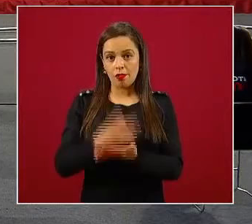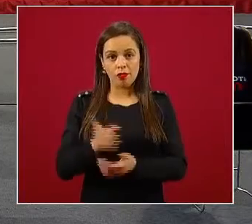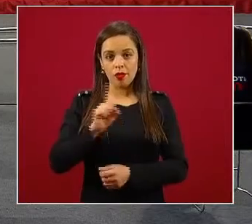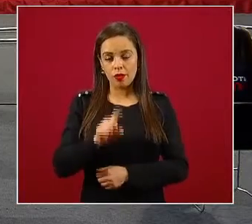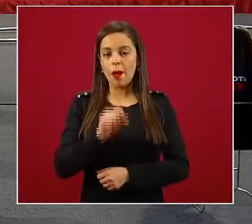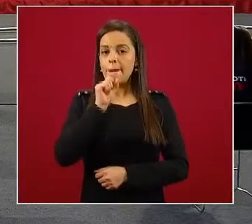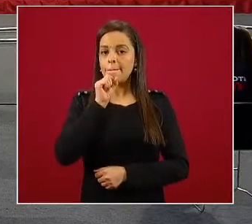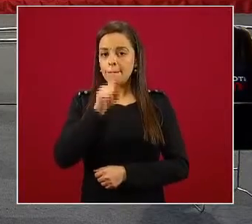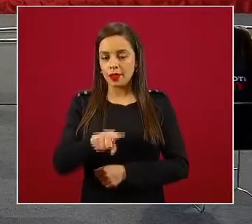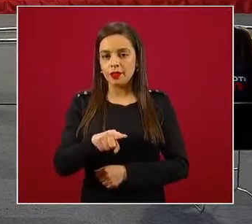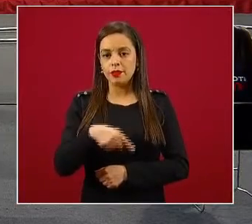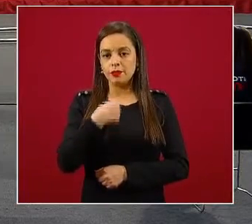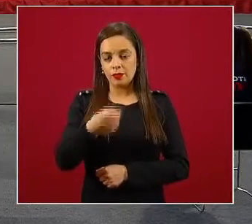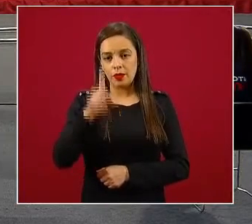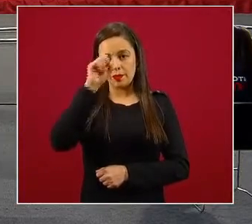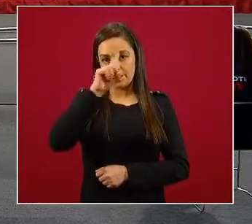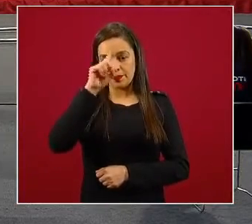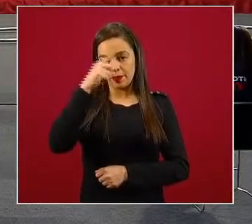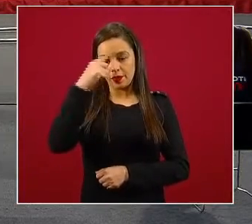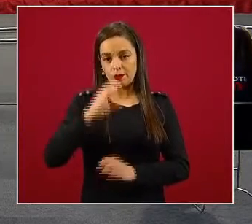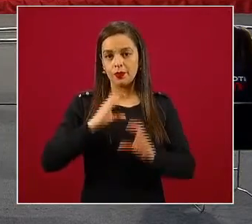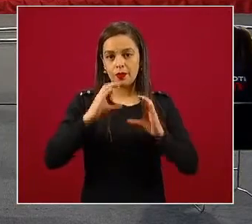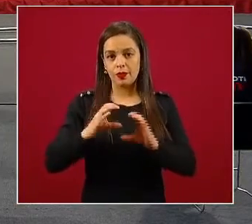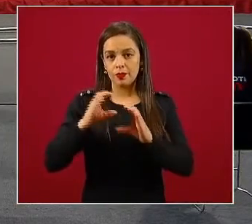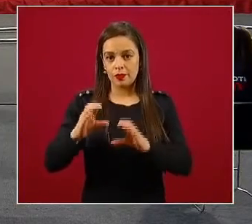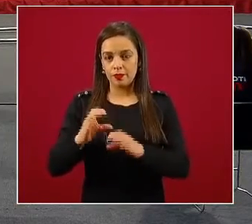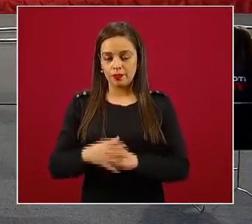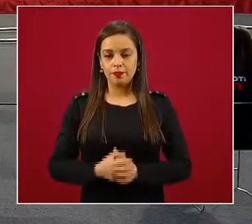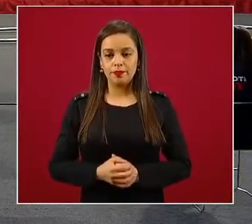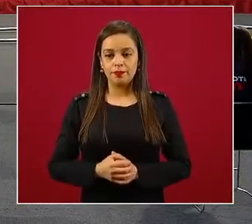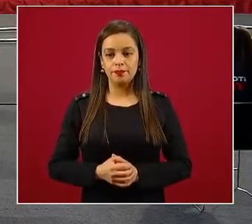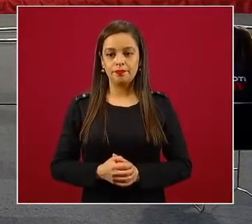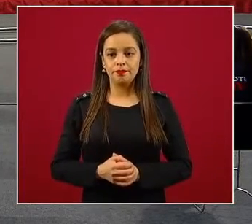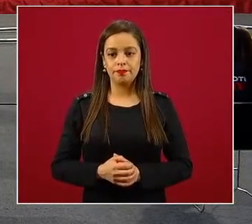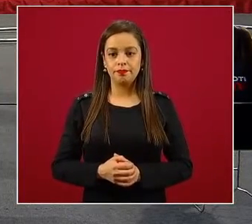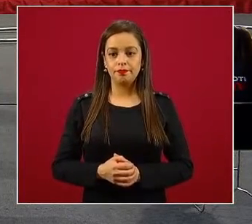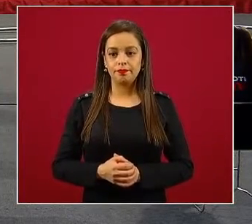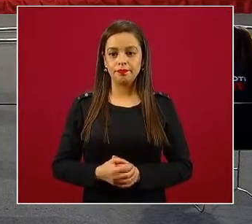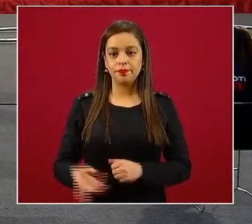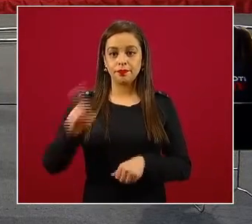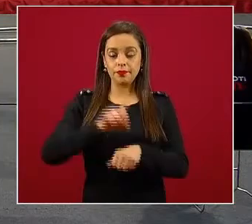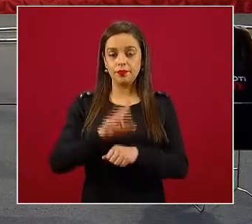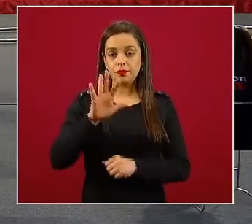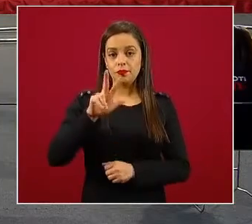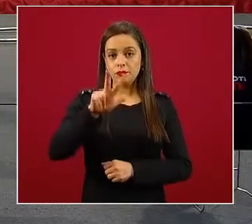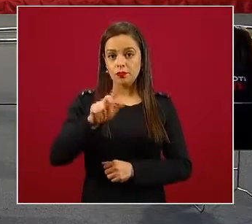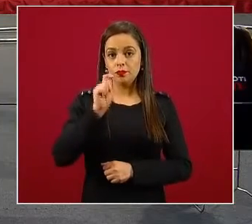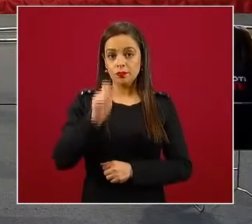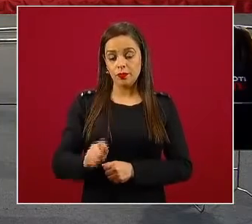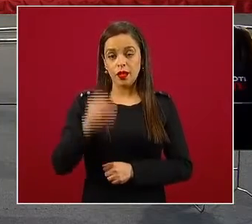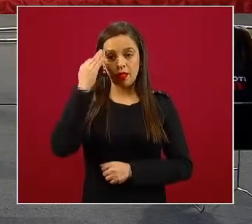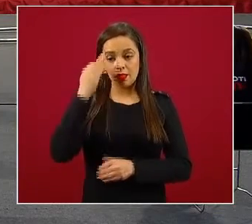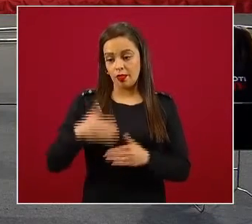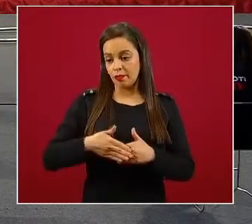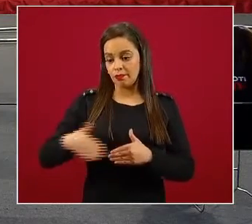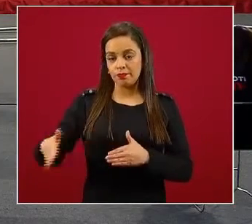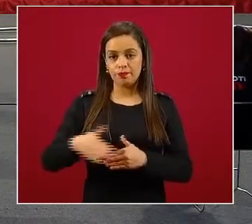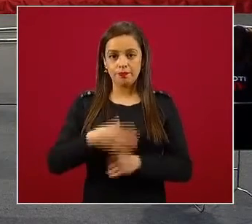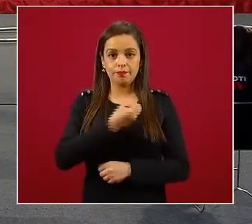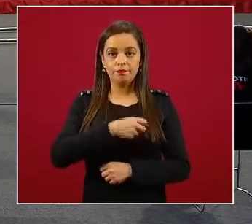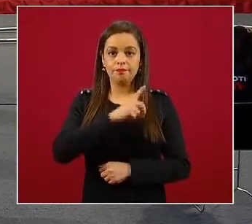este día número 58 de la Jornada Nacional de Sana Distancia. Estamos en la conferencia vespertina